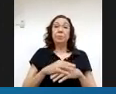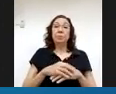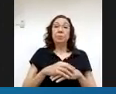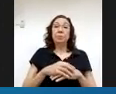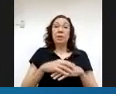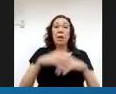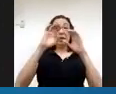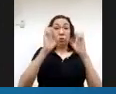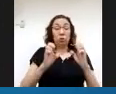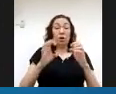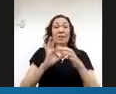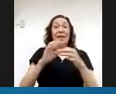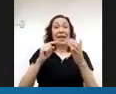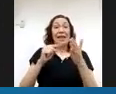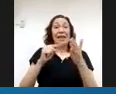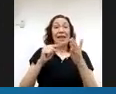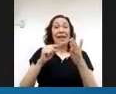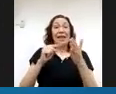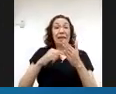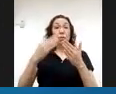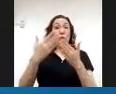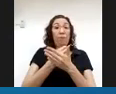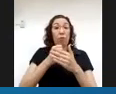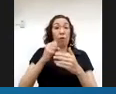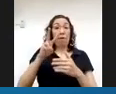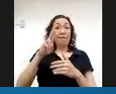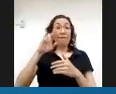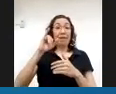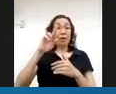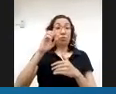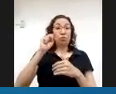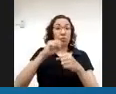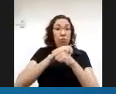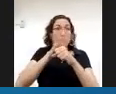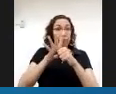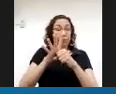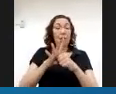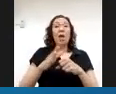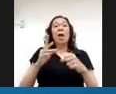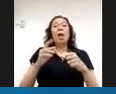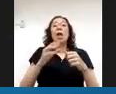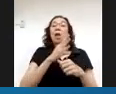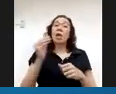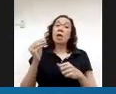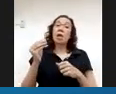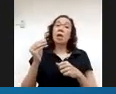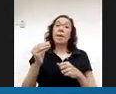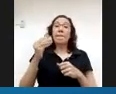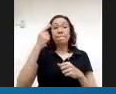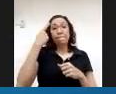la estructura de este virus, del SARS-CoV-2. Además, a raíz de